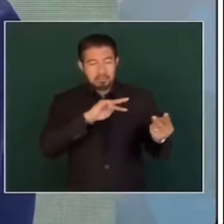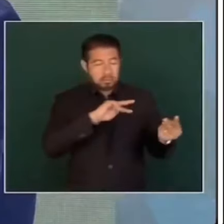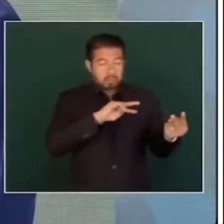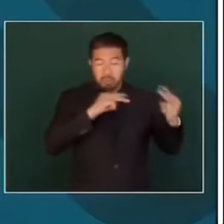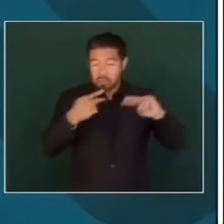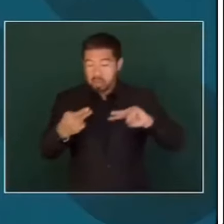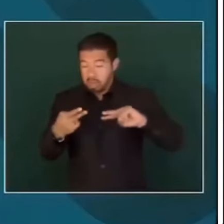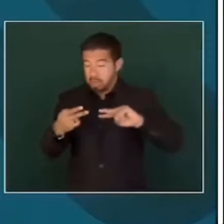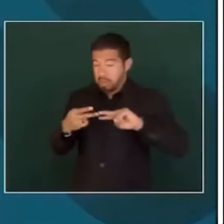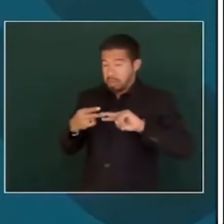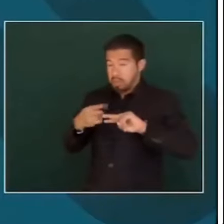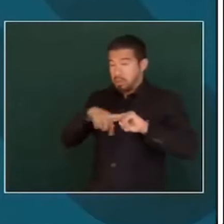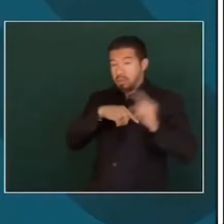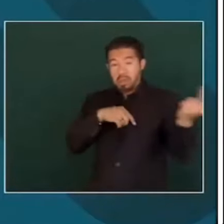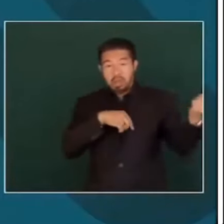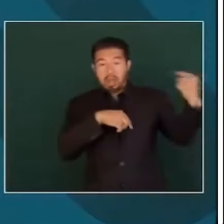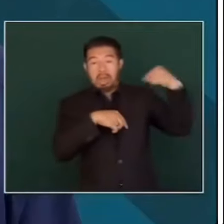maltrato